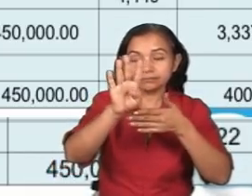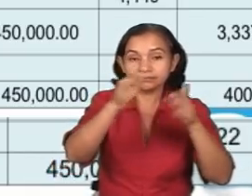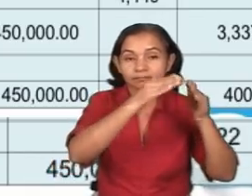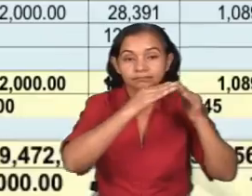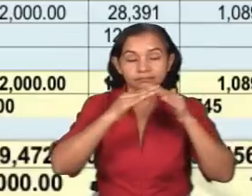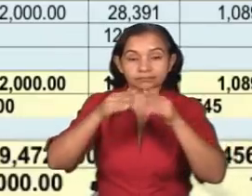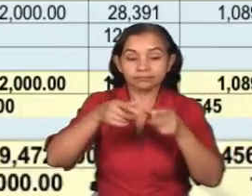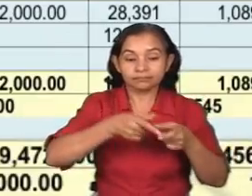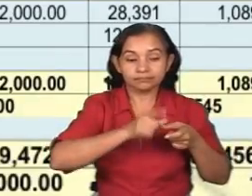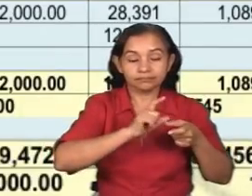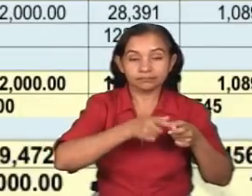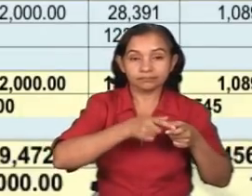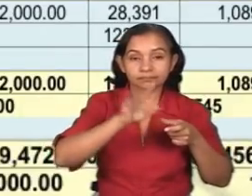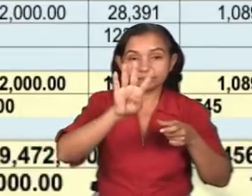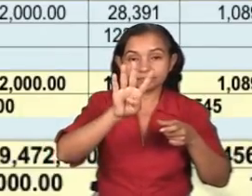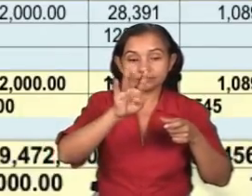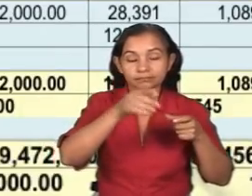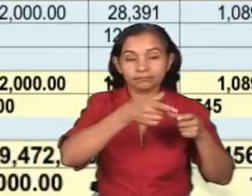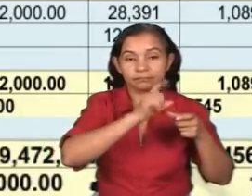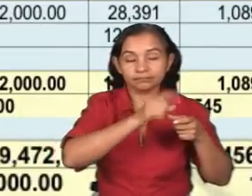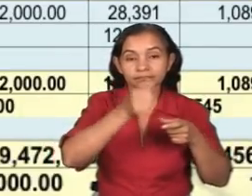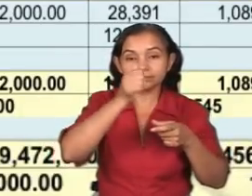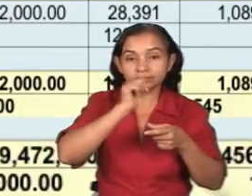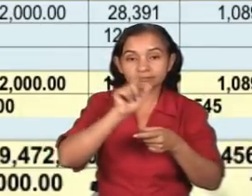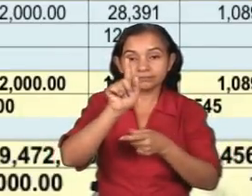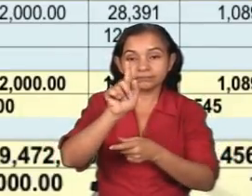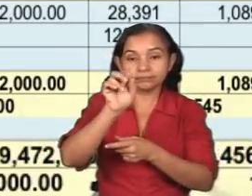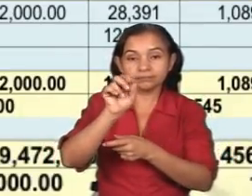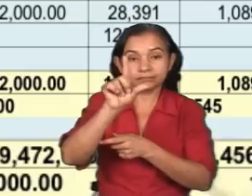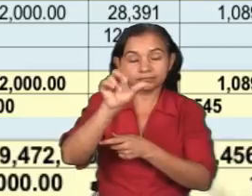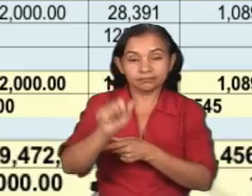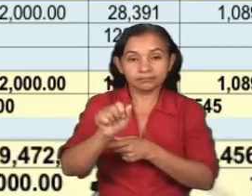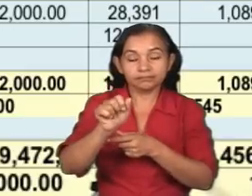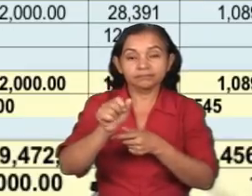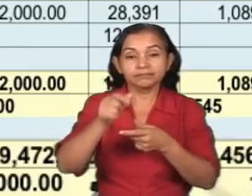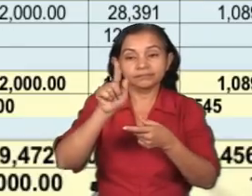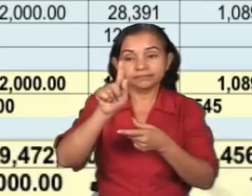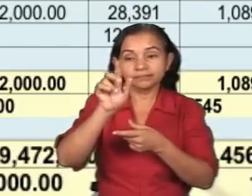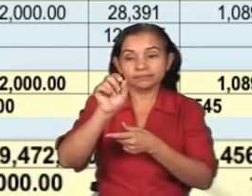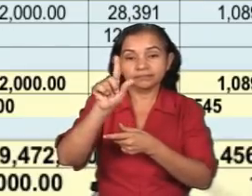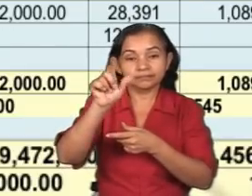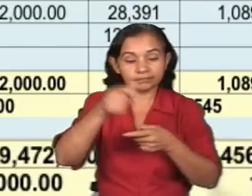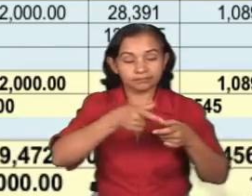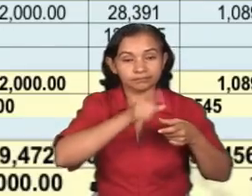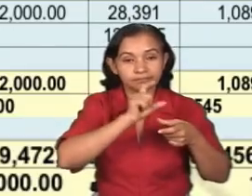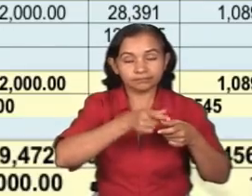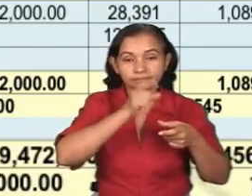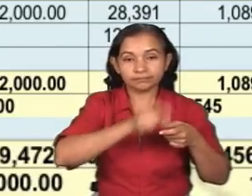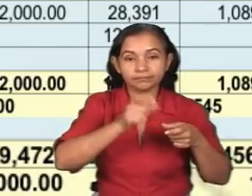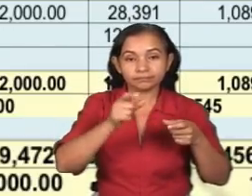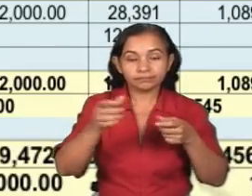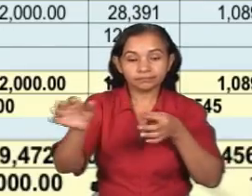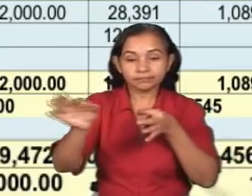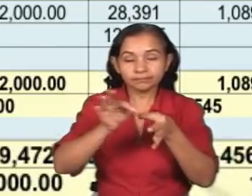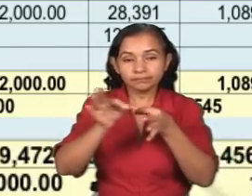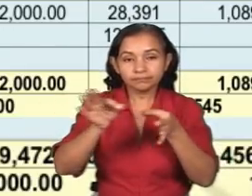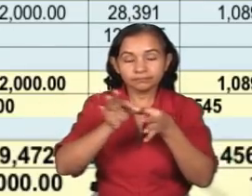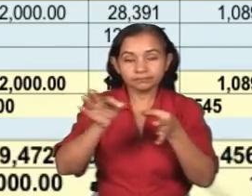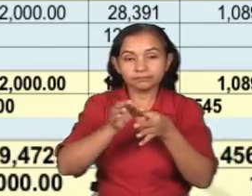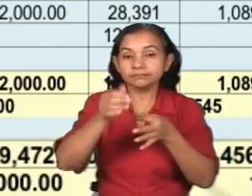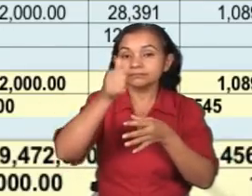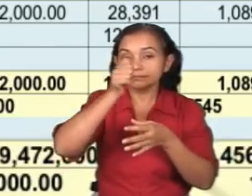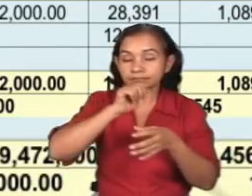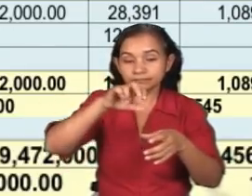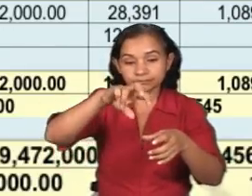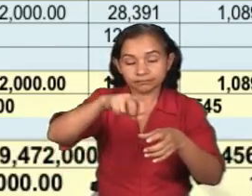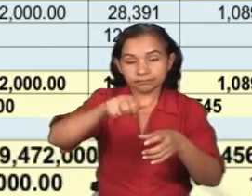de esas tres ciudades, perdón, el agua potable en Tola, el alcantarillado sanitario en Tola, el agua potable en la isla de Ometepe